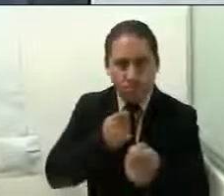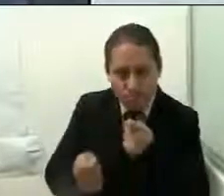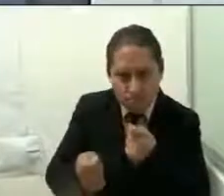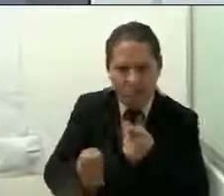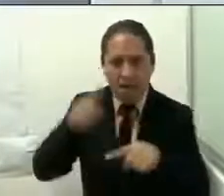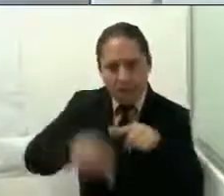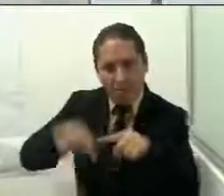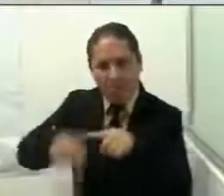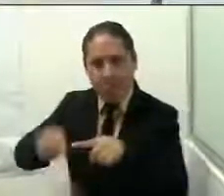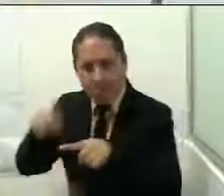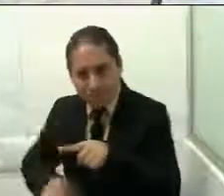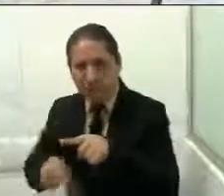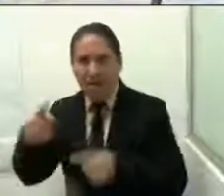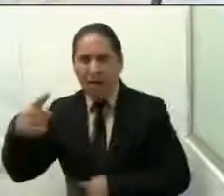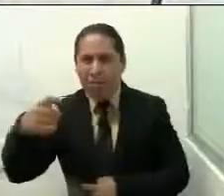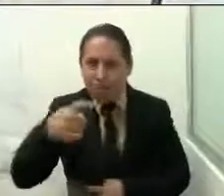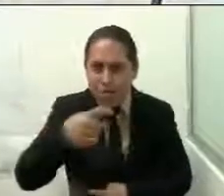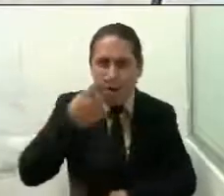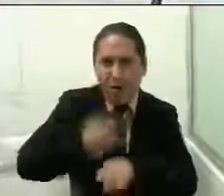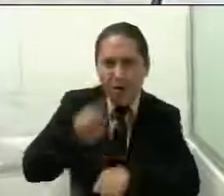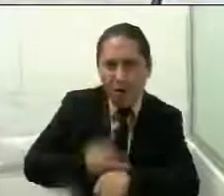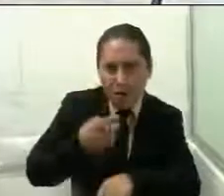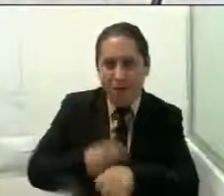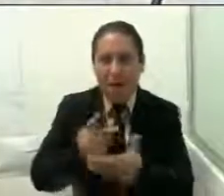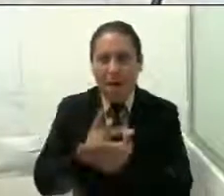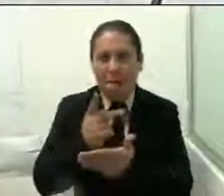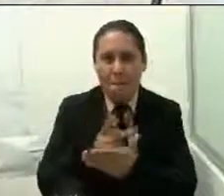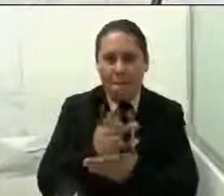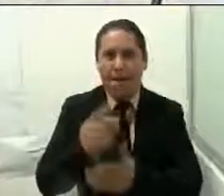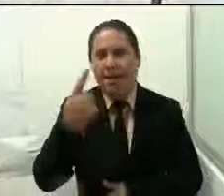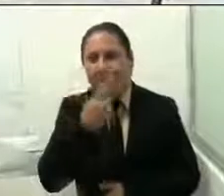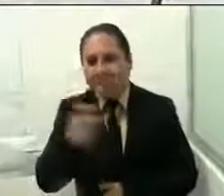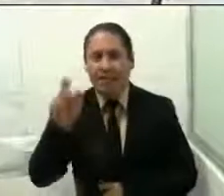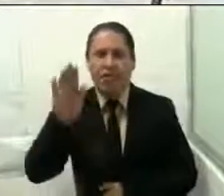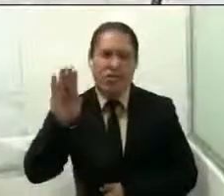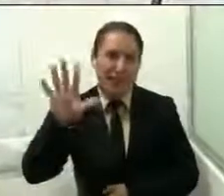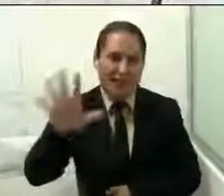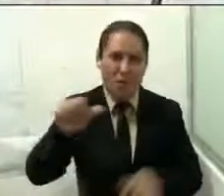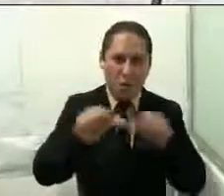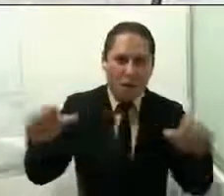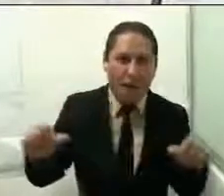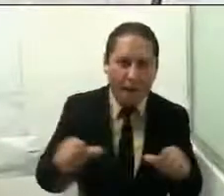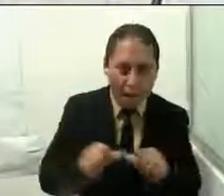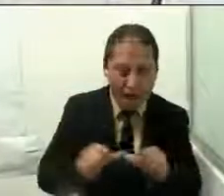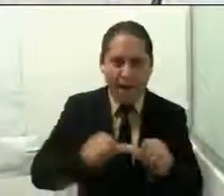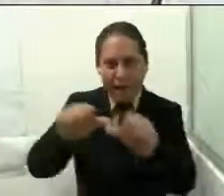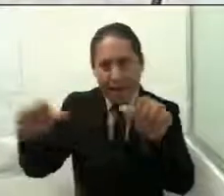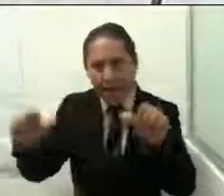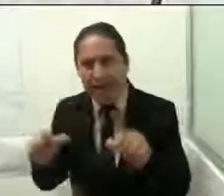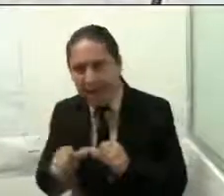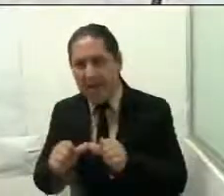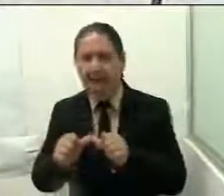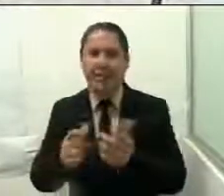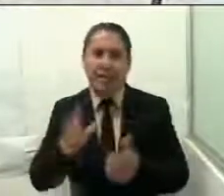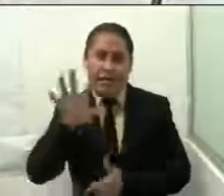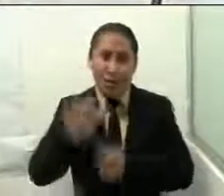de plagas y enfermedades en más de 195.000 hectáreas destinando en 5